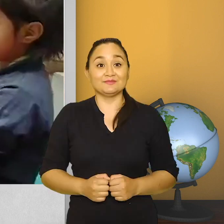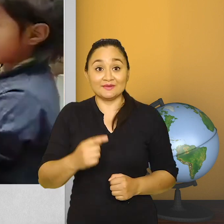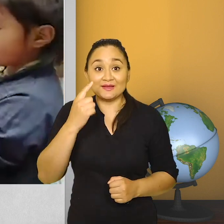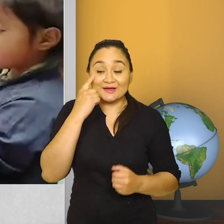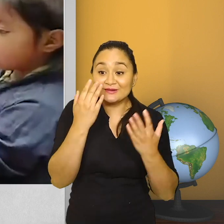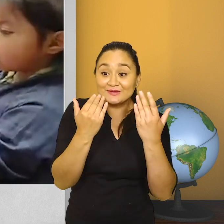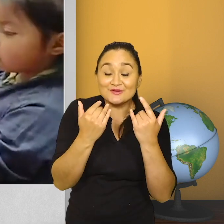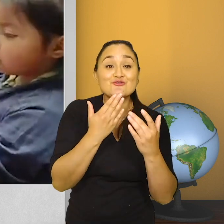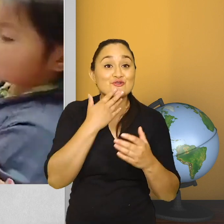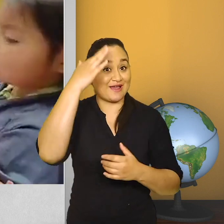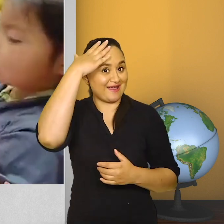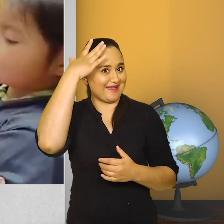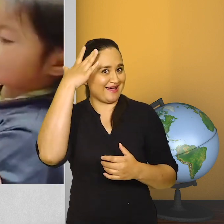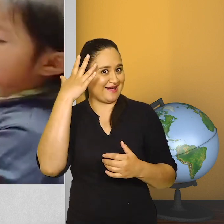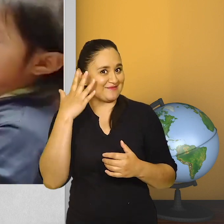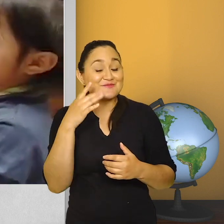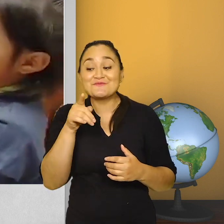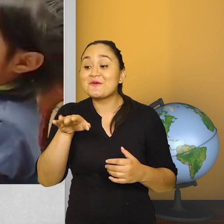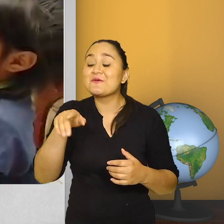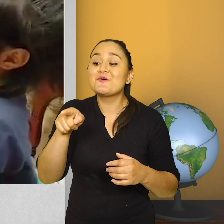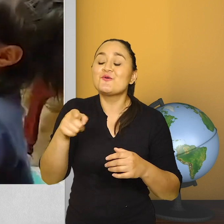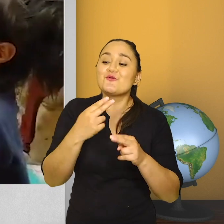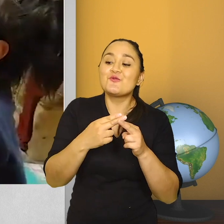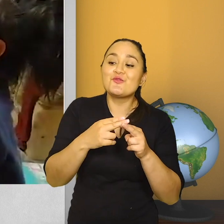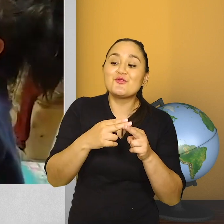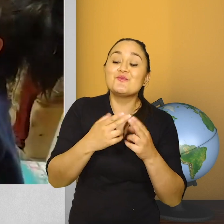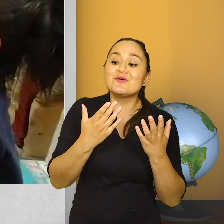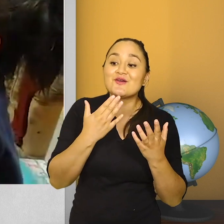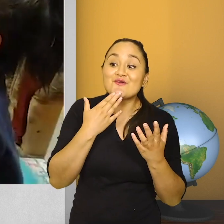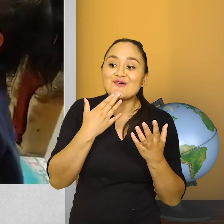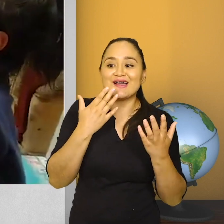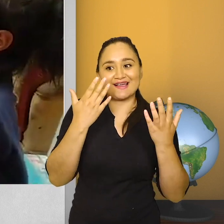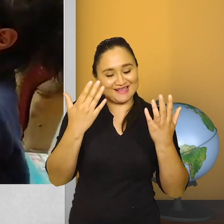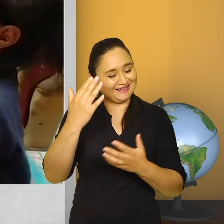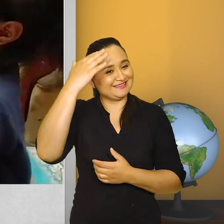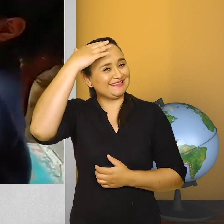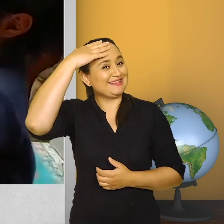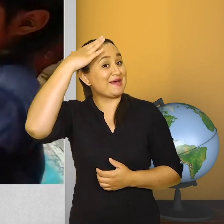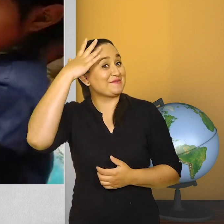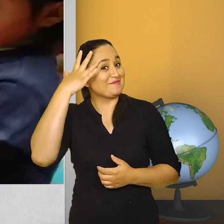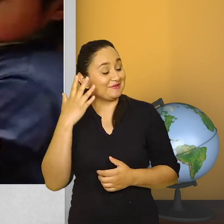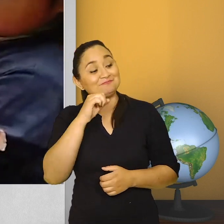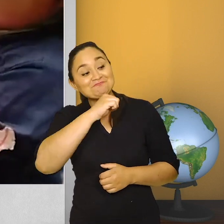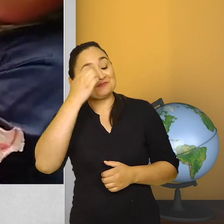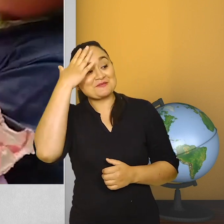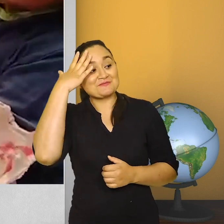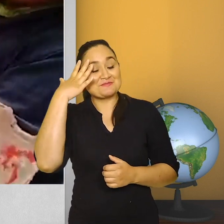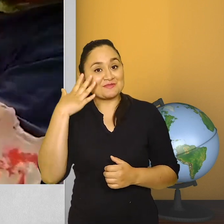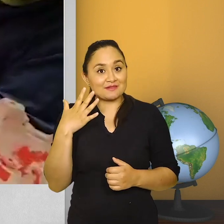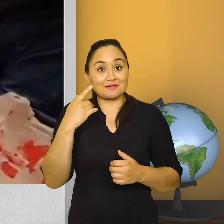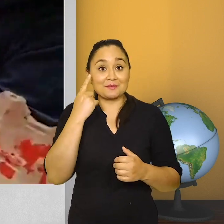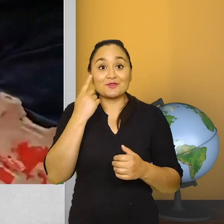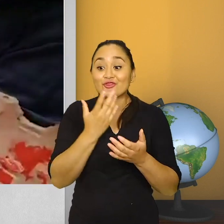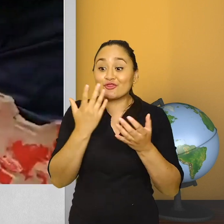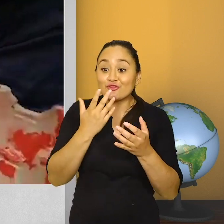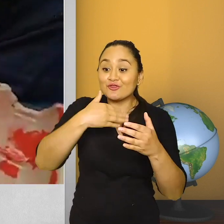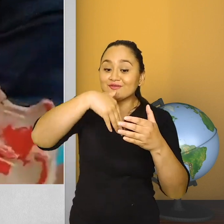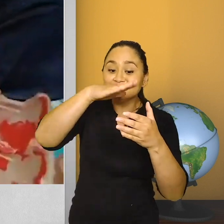A ver, amarillo. Bien, ¿qué color? Amarillo. Acá. ¿Dónde falta